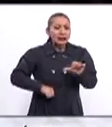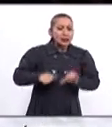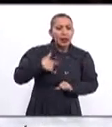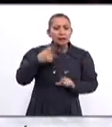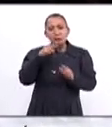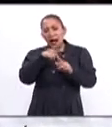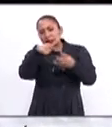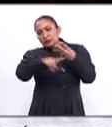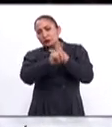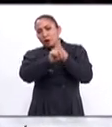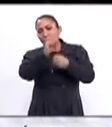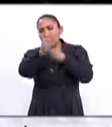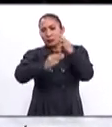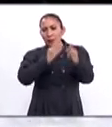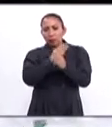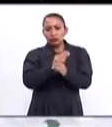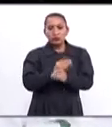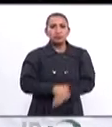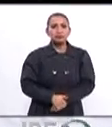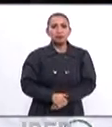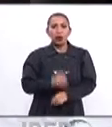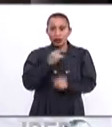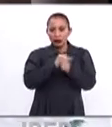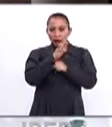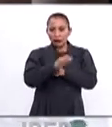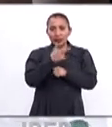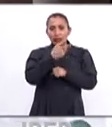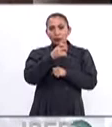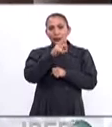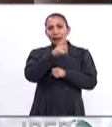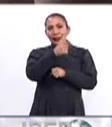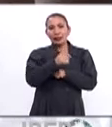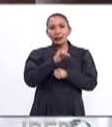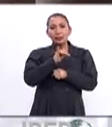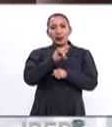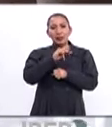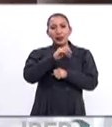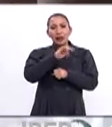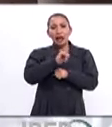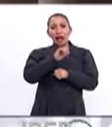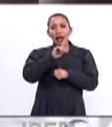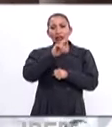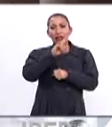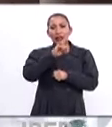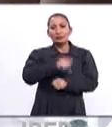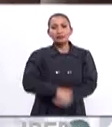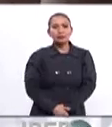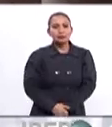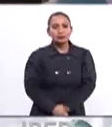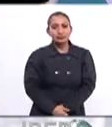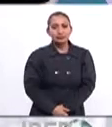los principales problemas mundiales. Con información de Guillermo de Gante, para Iberoamérica al Día.